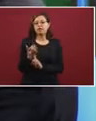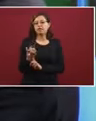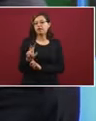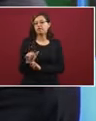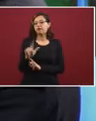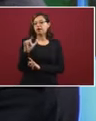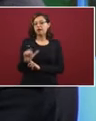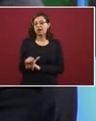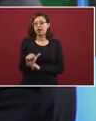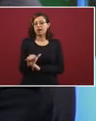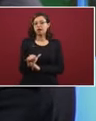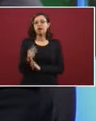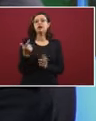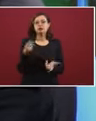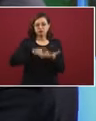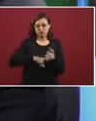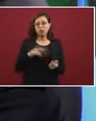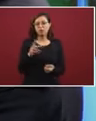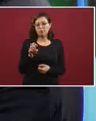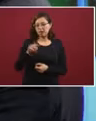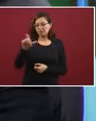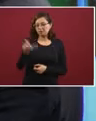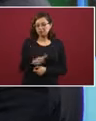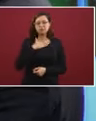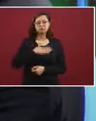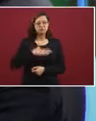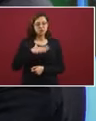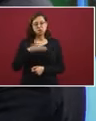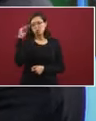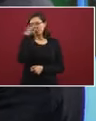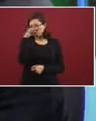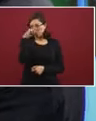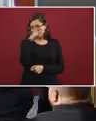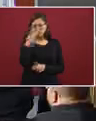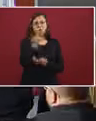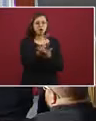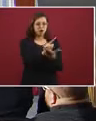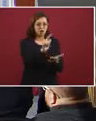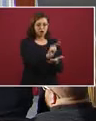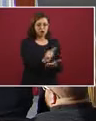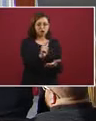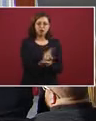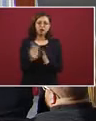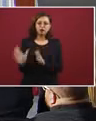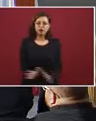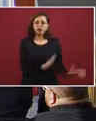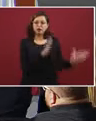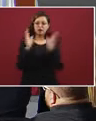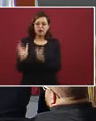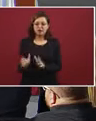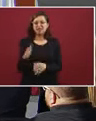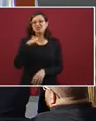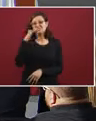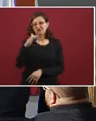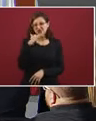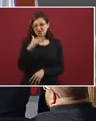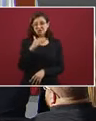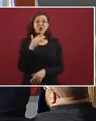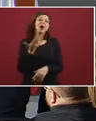de la franquicia Pemex, no lo cobran y está limpio el baño, mientras que un baño sucio y que aparte lo cobran,